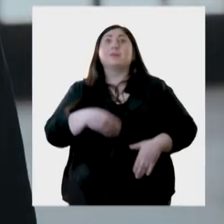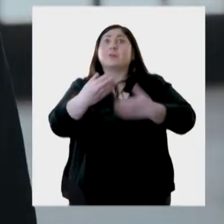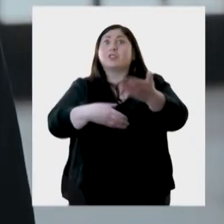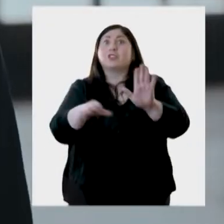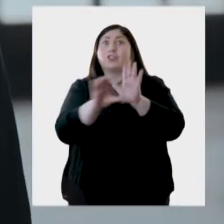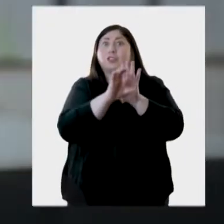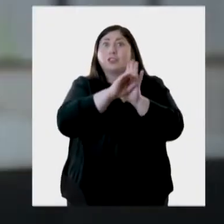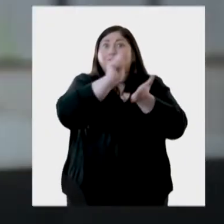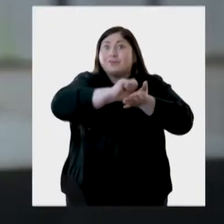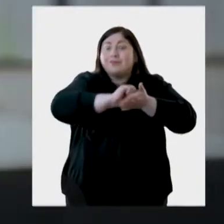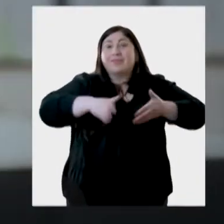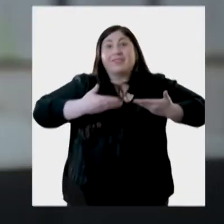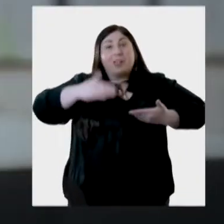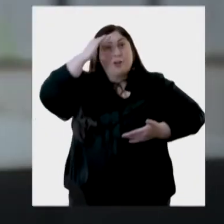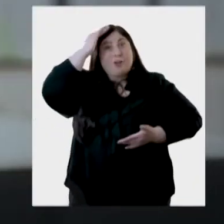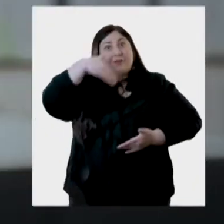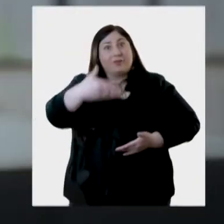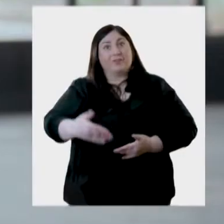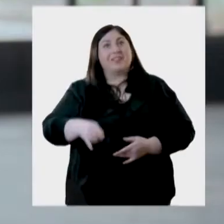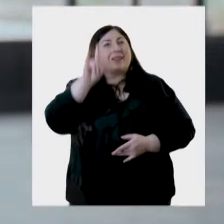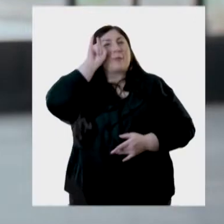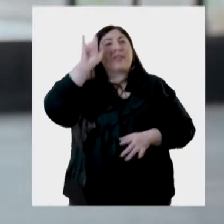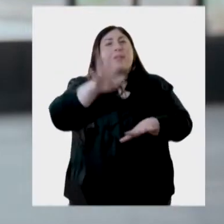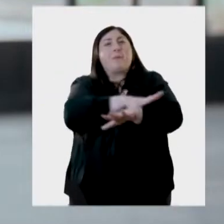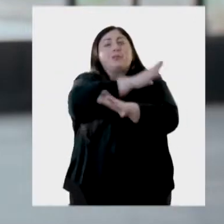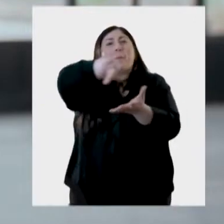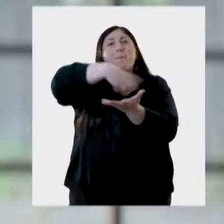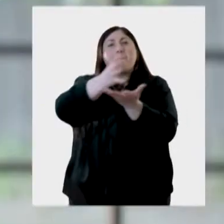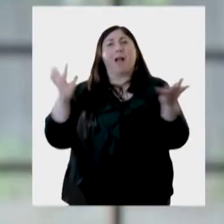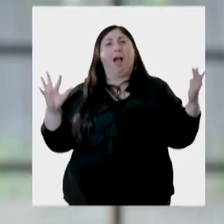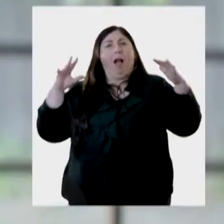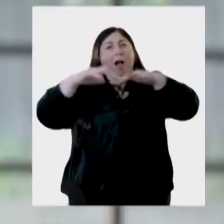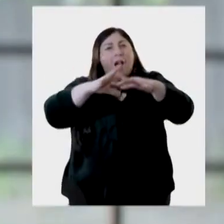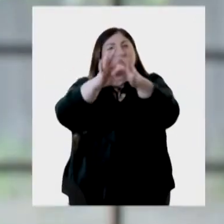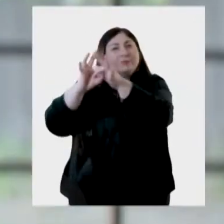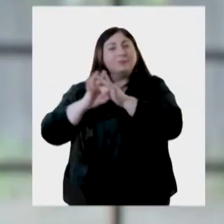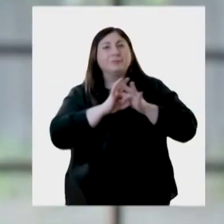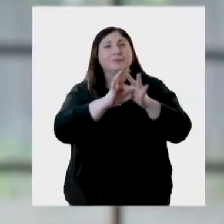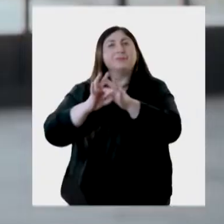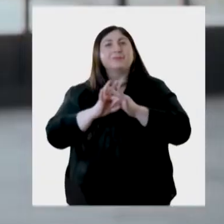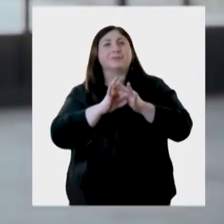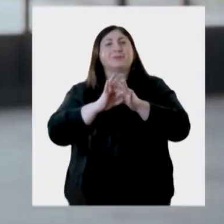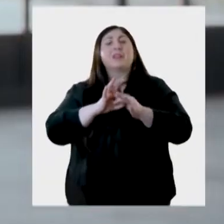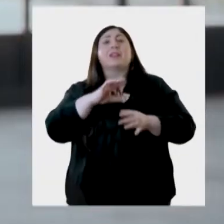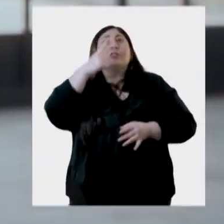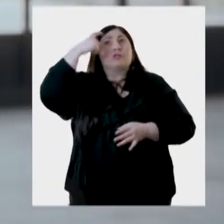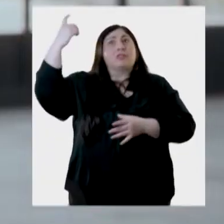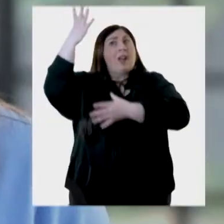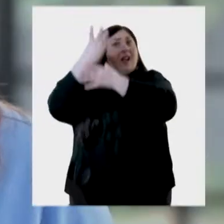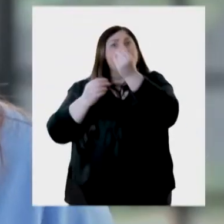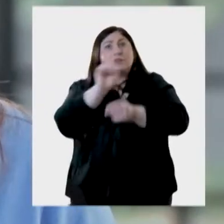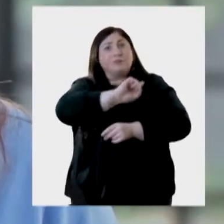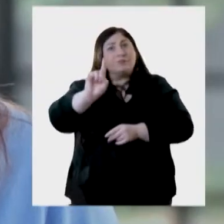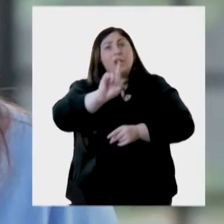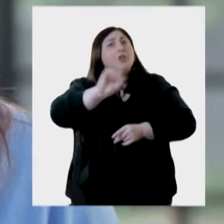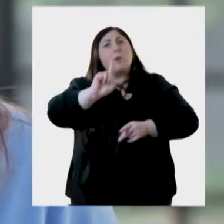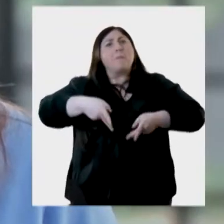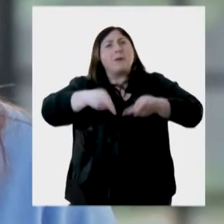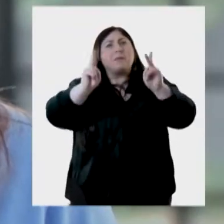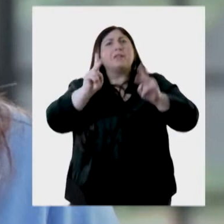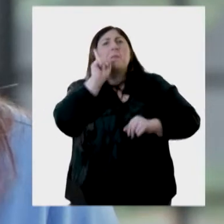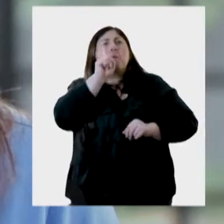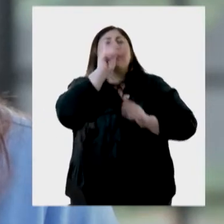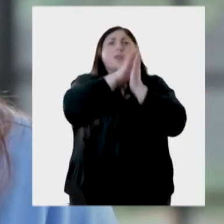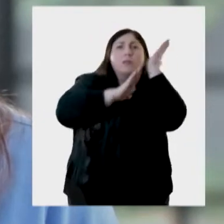El proceso constituyente despertó nuestra esperanza. Recuerdo con emoción cuando nos unimos en las plazas. No dejemos de soñar. No permitamos